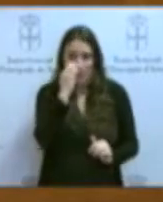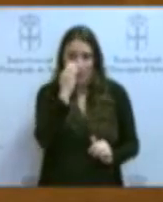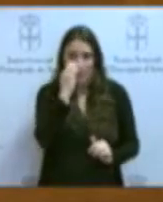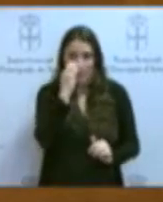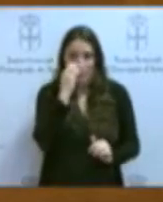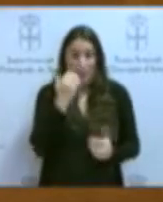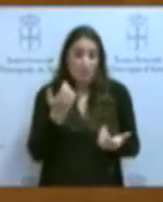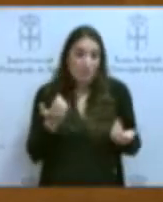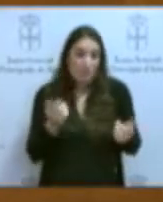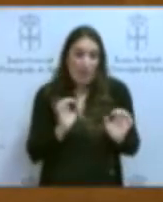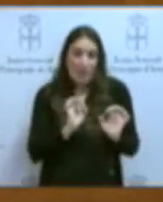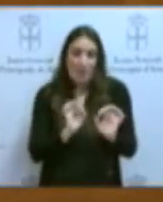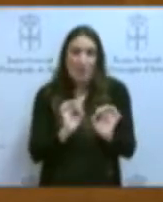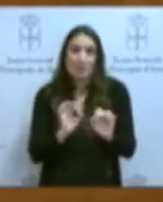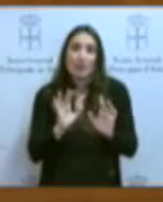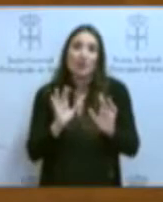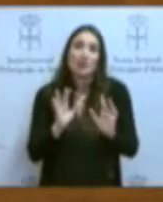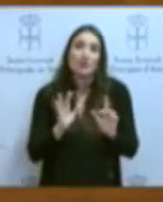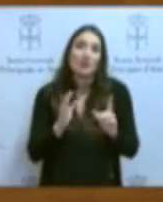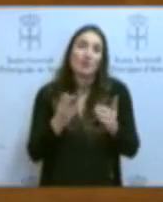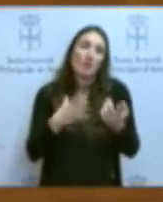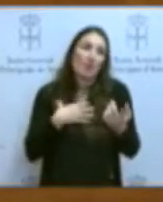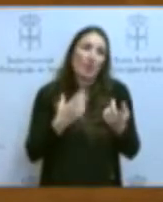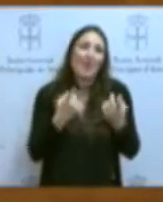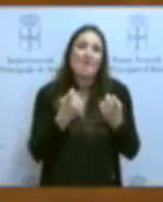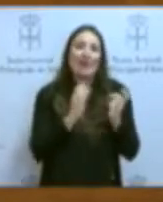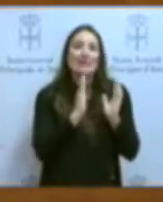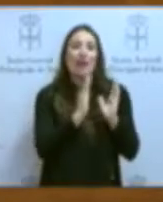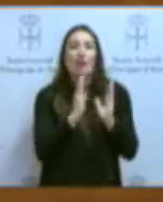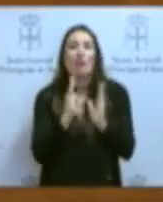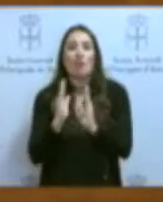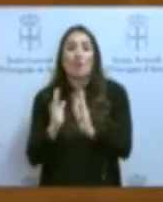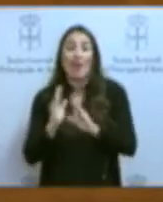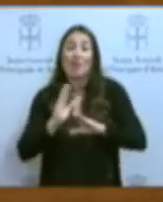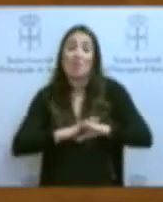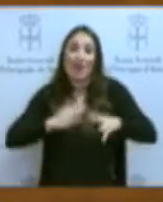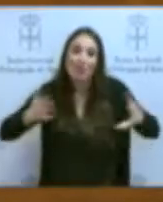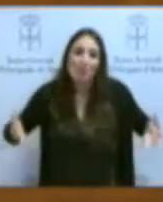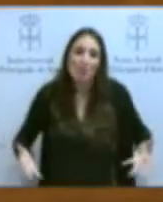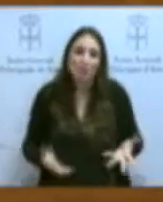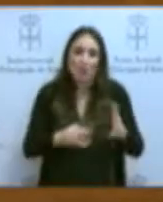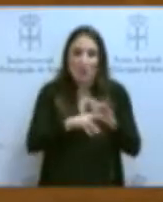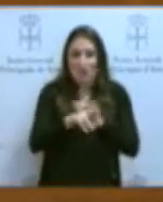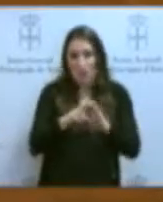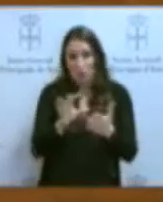evolución. Otra cosa es que esté pendiente su necesaria ordenación para potenciar todos los recursos que hay en